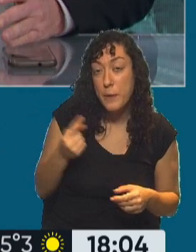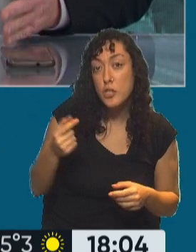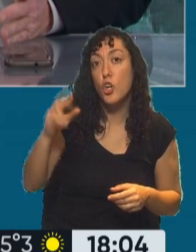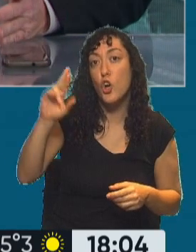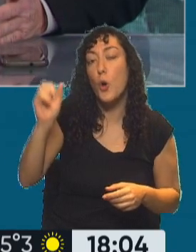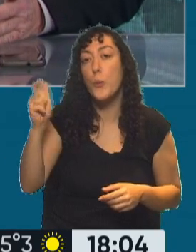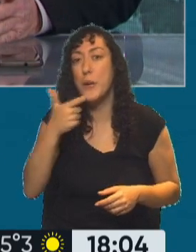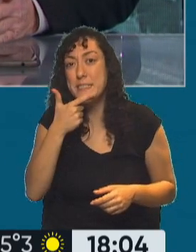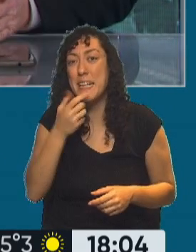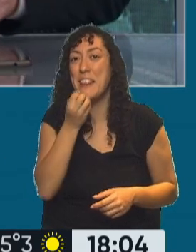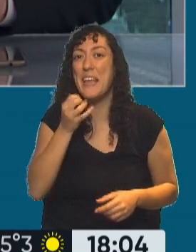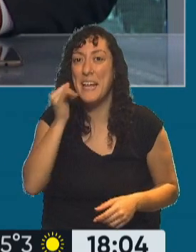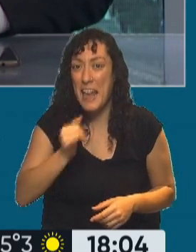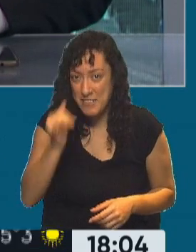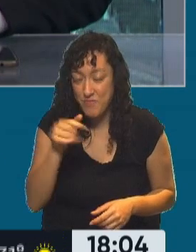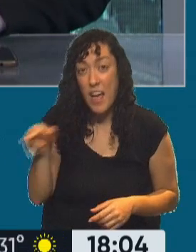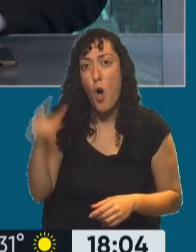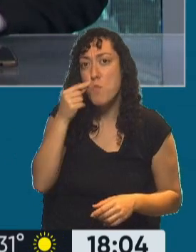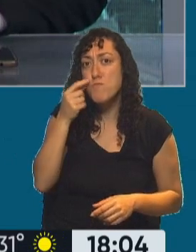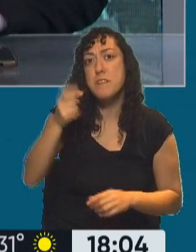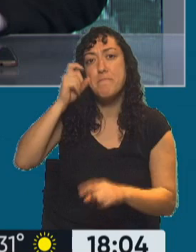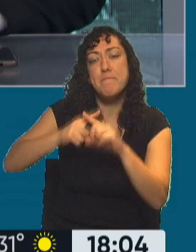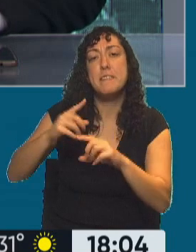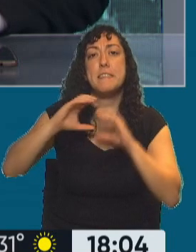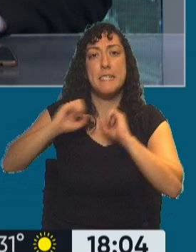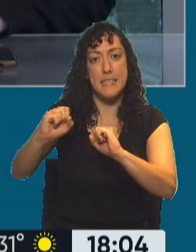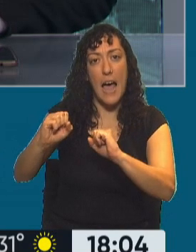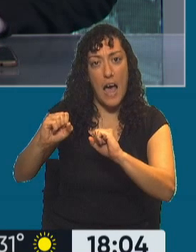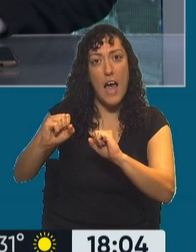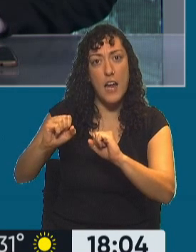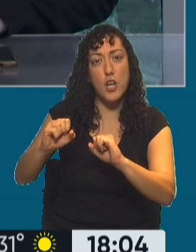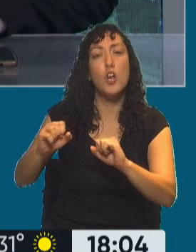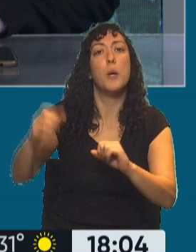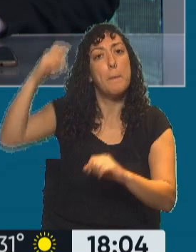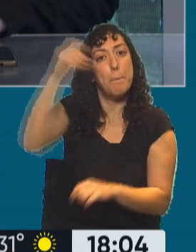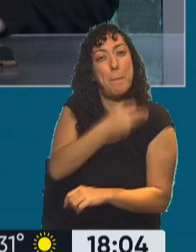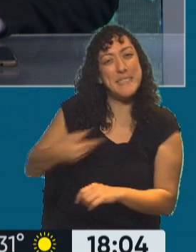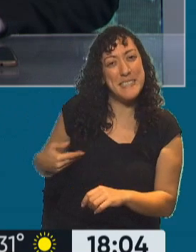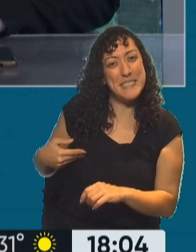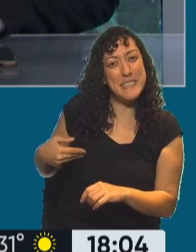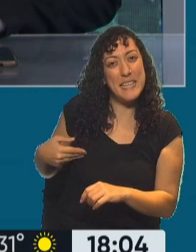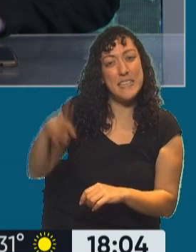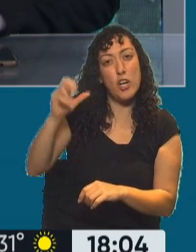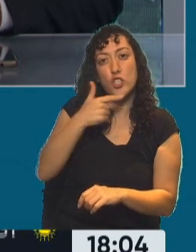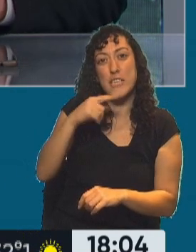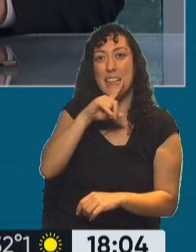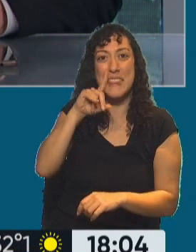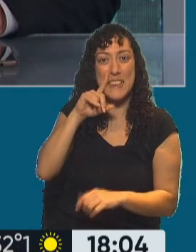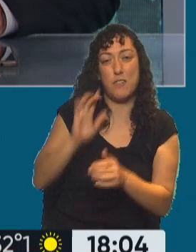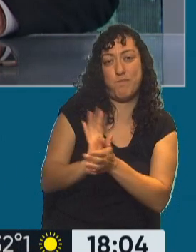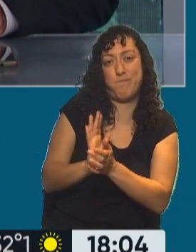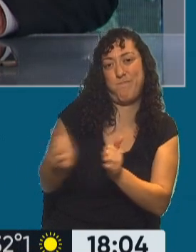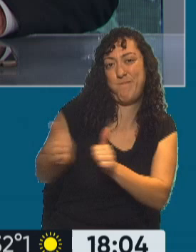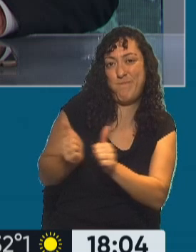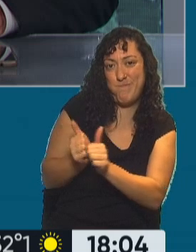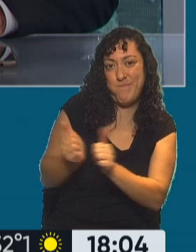Robles. Silvio Robles es el secretario y alter ego del presidente de la Corte Suprema, Horacio Rosati, y aparece